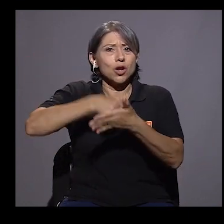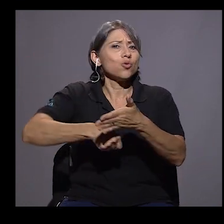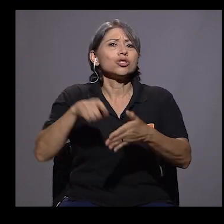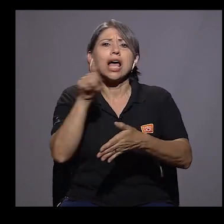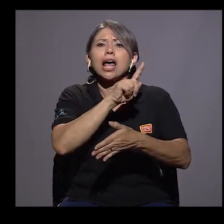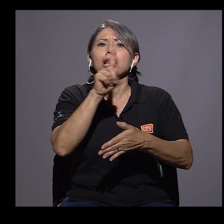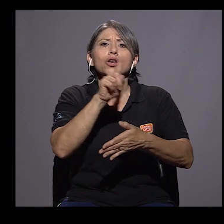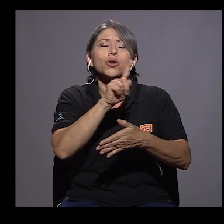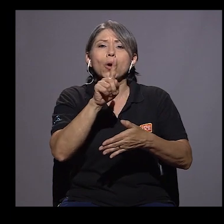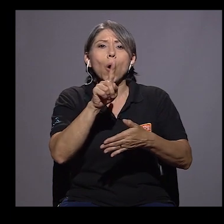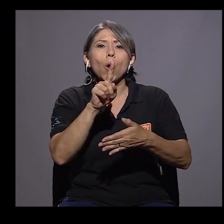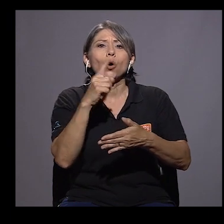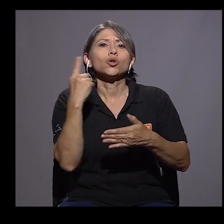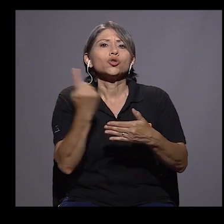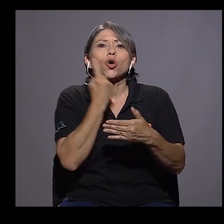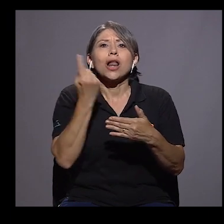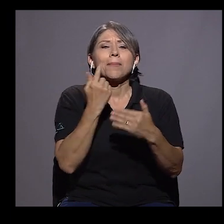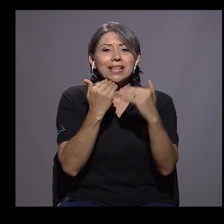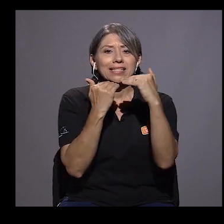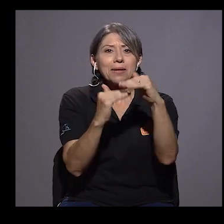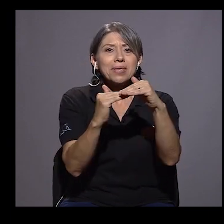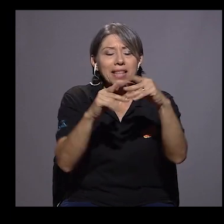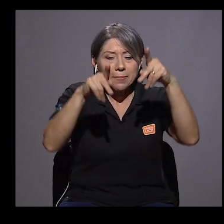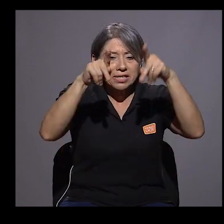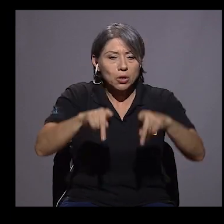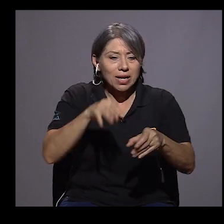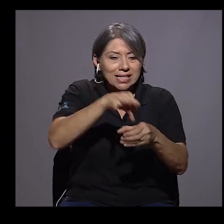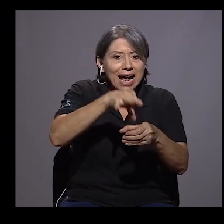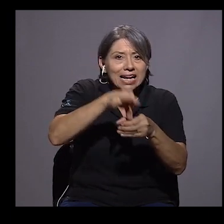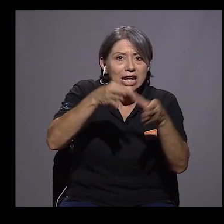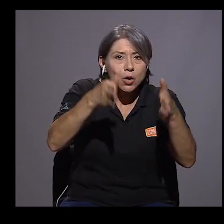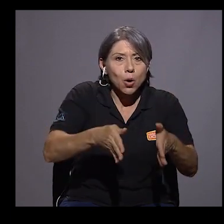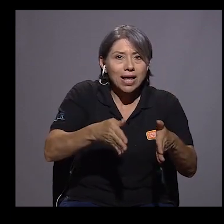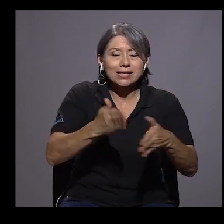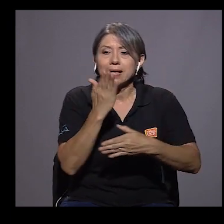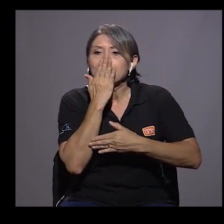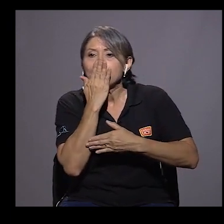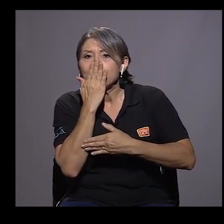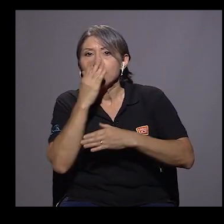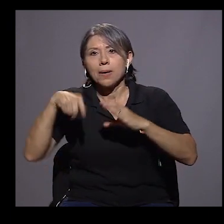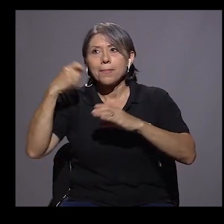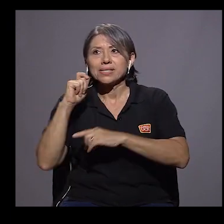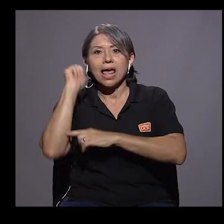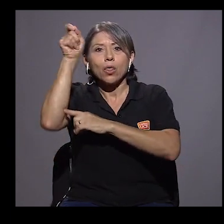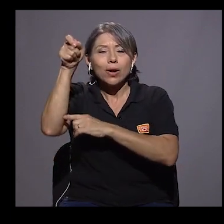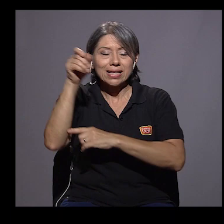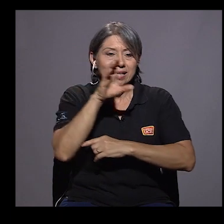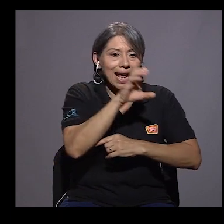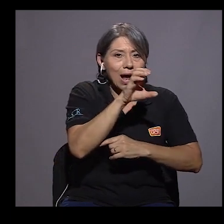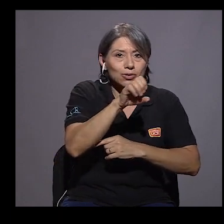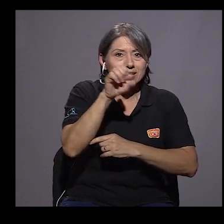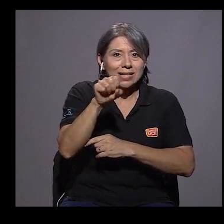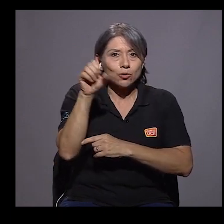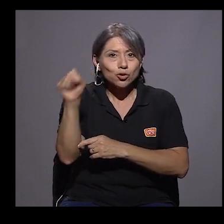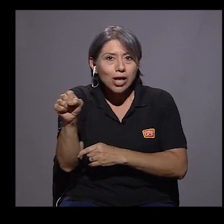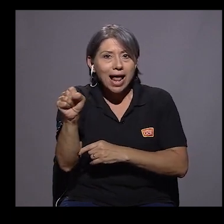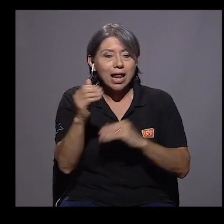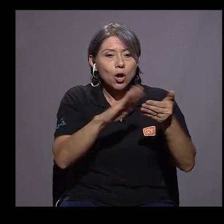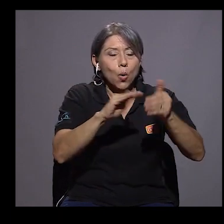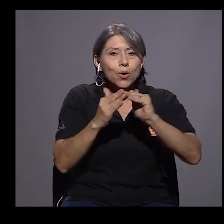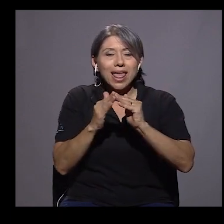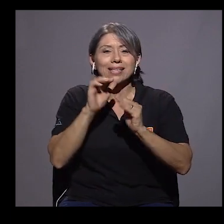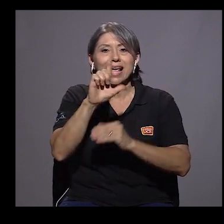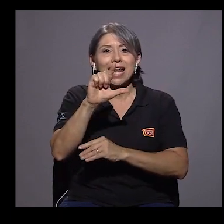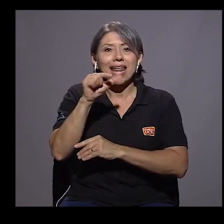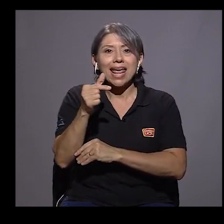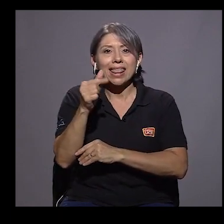lucha no se enajena a la de las personas agrícolas, pescadoras, comunidades indígenas, Caja Costarricense de